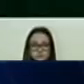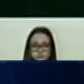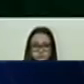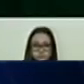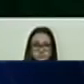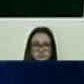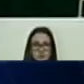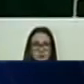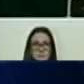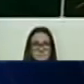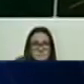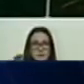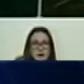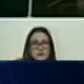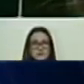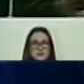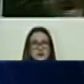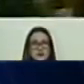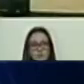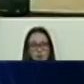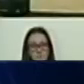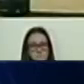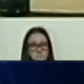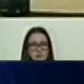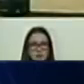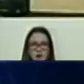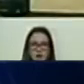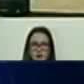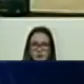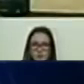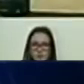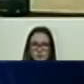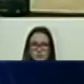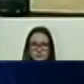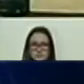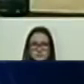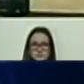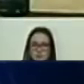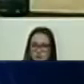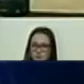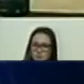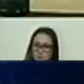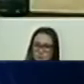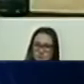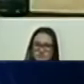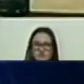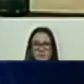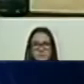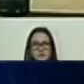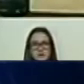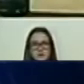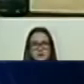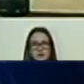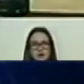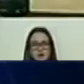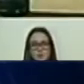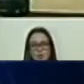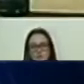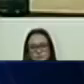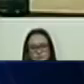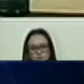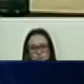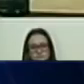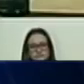Carnet de la Patria es milagroso y es un sistema de acompañamiento, de protección. Abrazamos a nuestro pueblo. Por